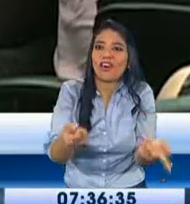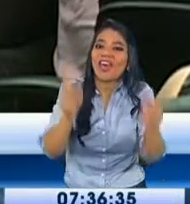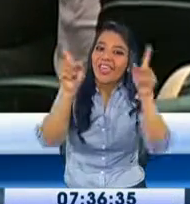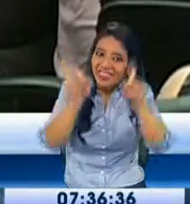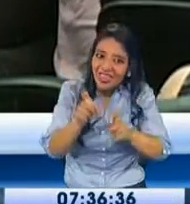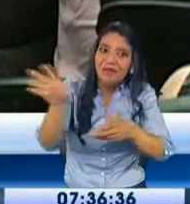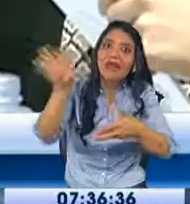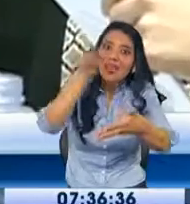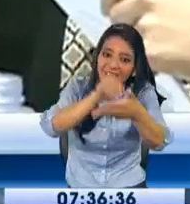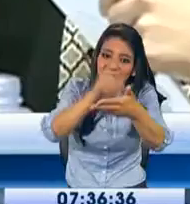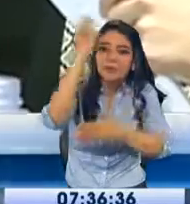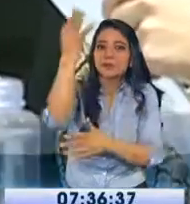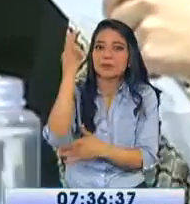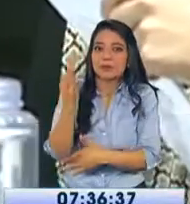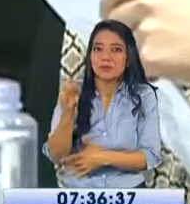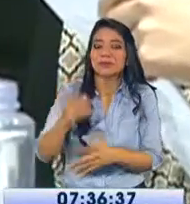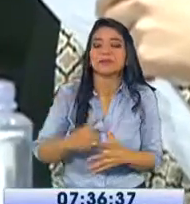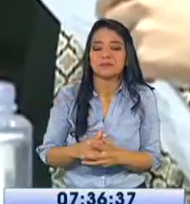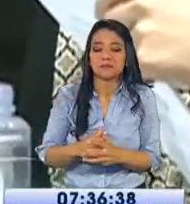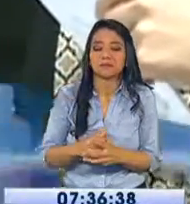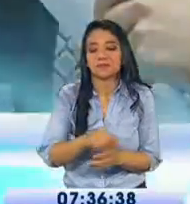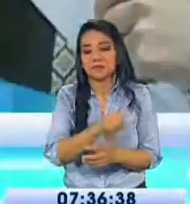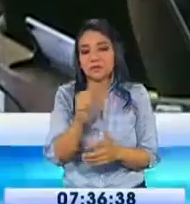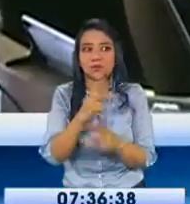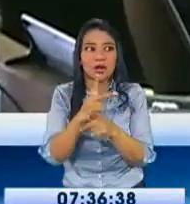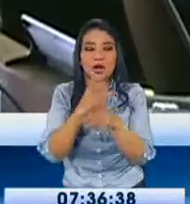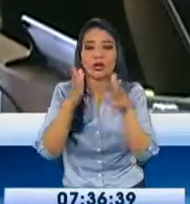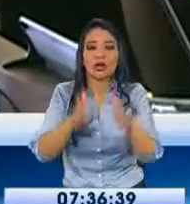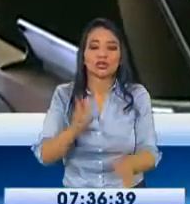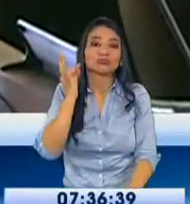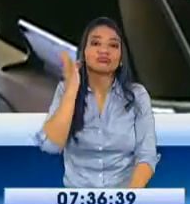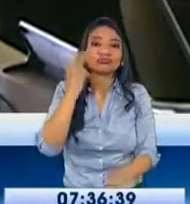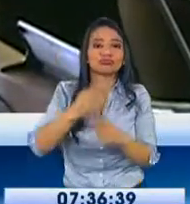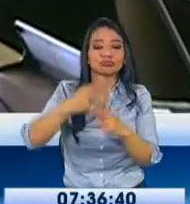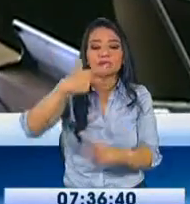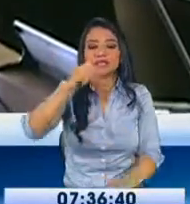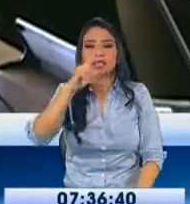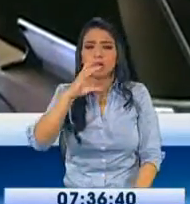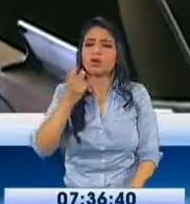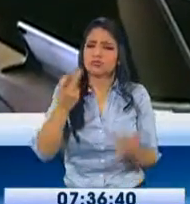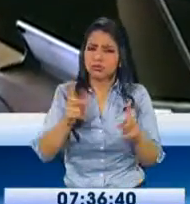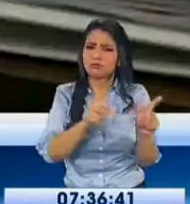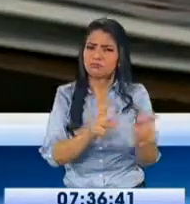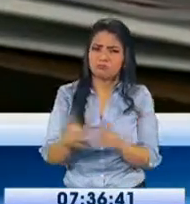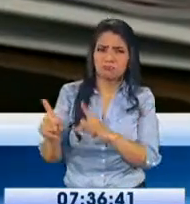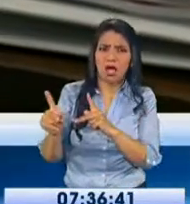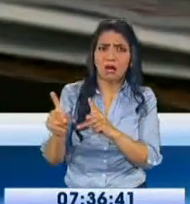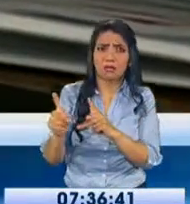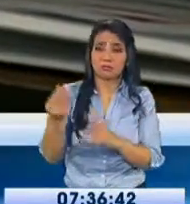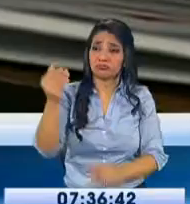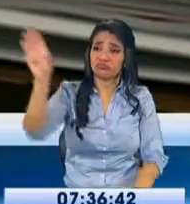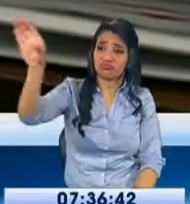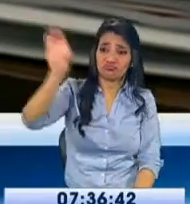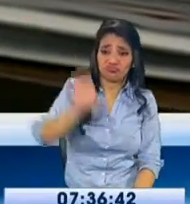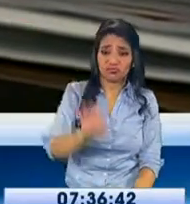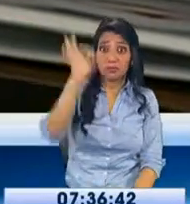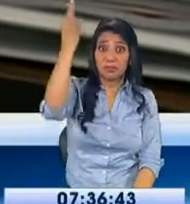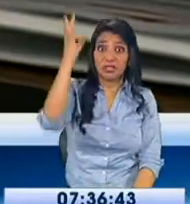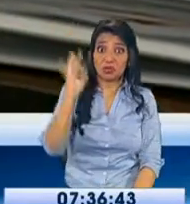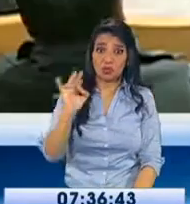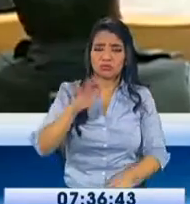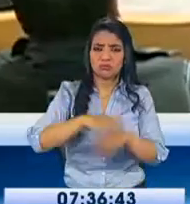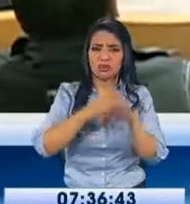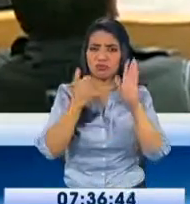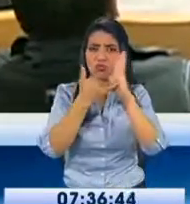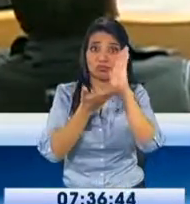constando en el presupuesto. La concejala Daniela Chacón aclaró que esta decisión fue planificada y que el monto que no se percibirá por el no incremento de